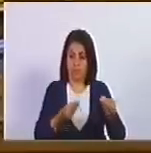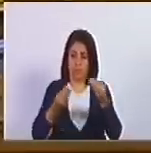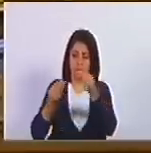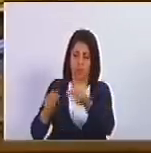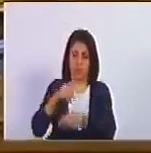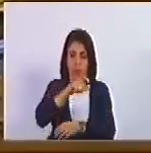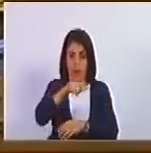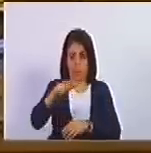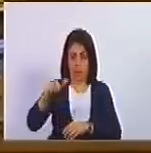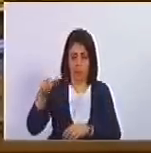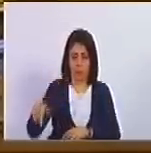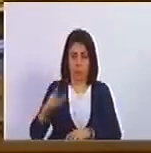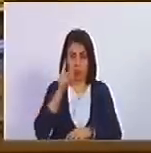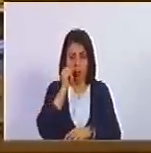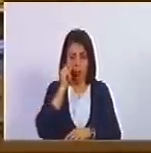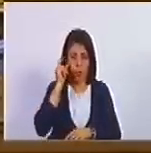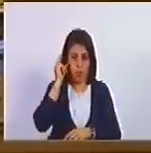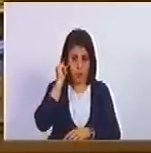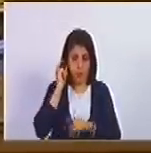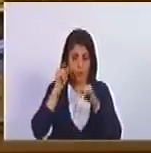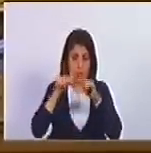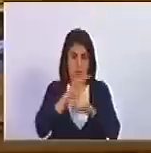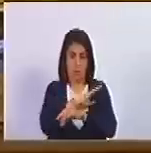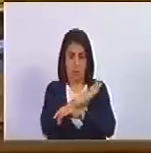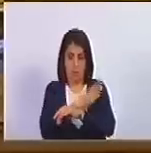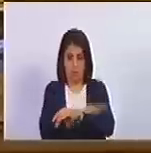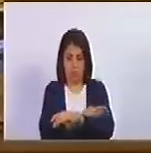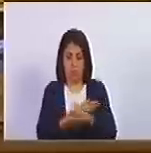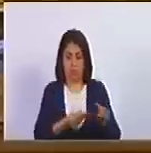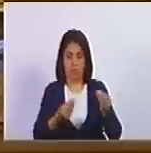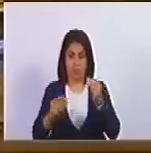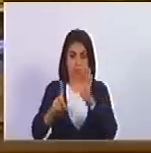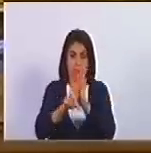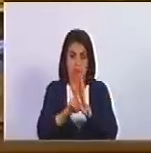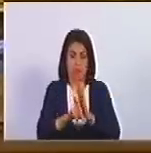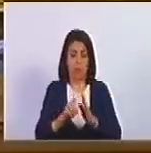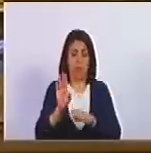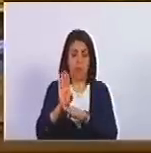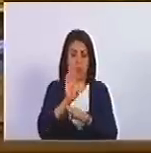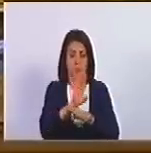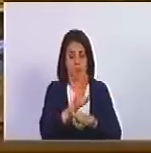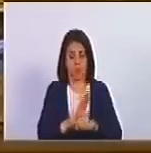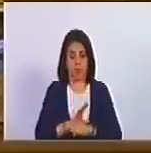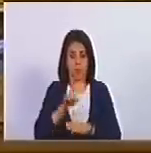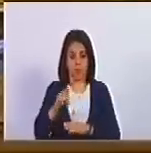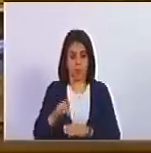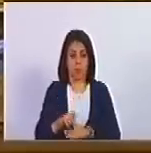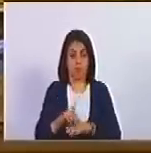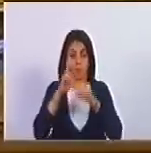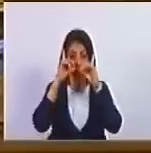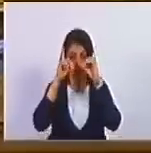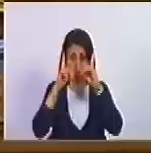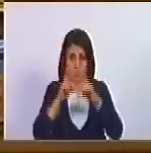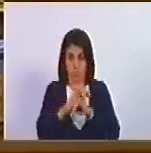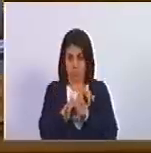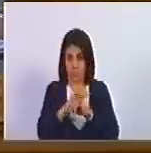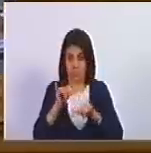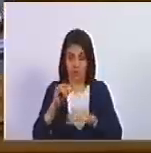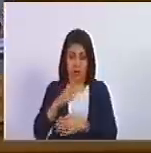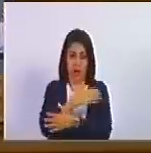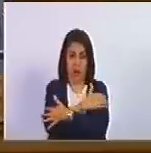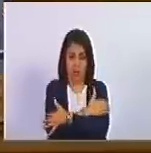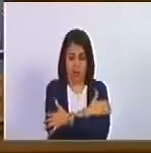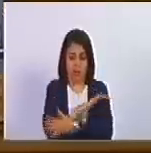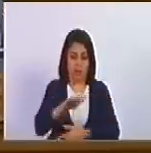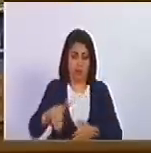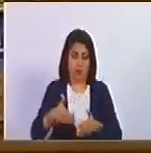la ciudadana y a los ciudadanos este poderoso instrumento que los protege de manera determinante. Un abrazo a todas